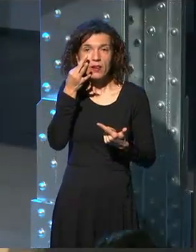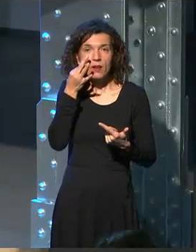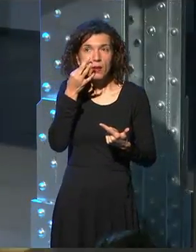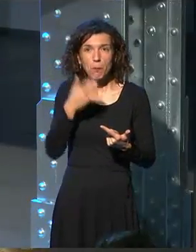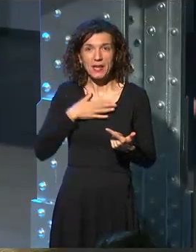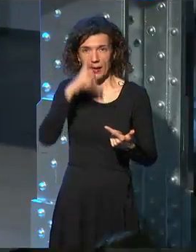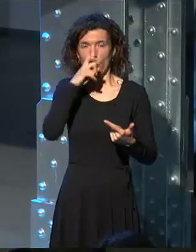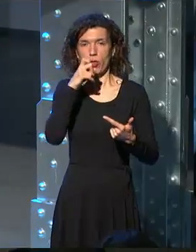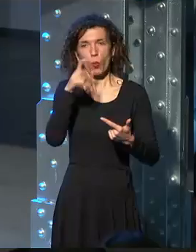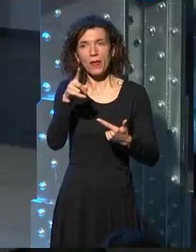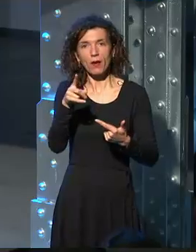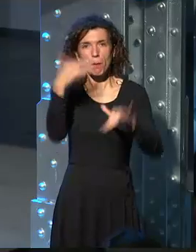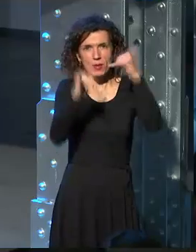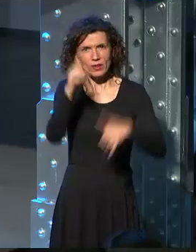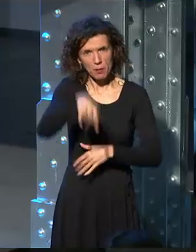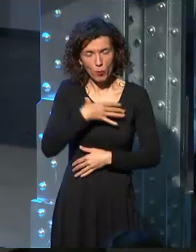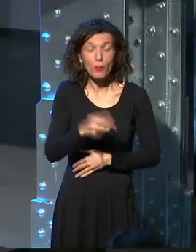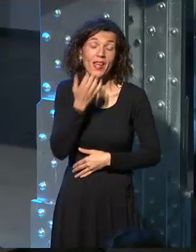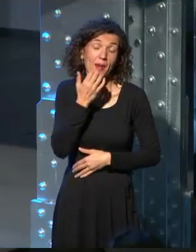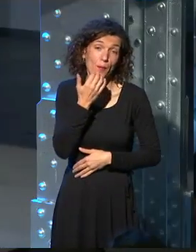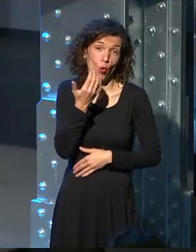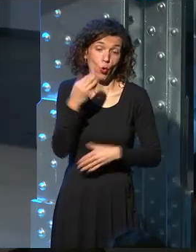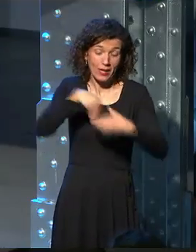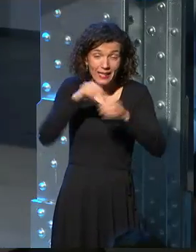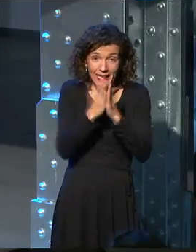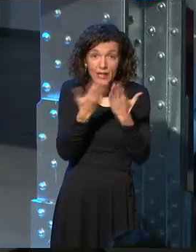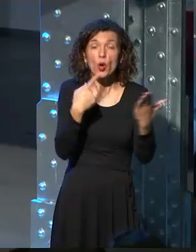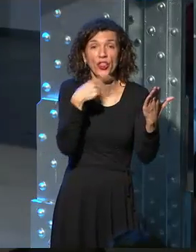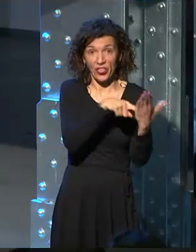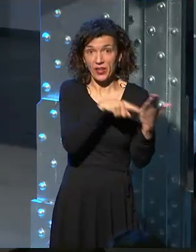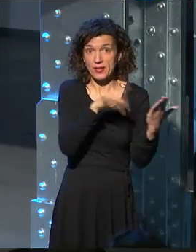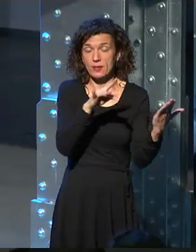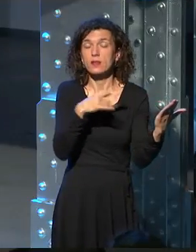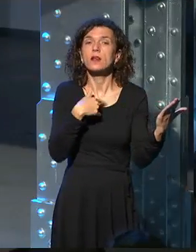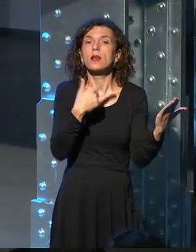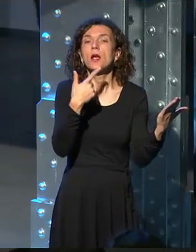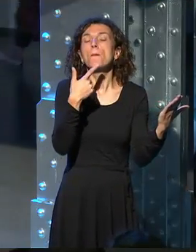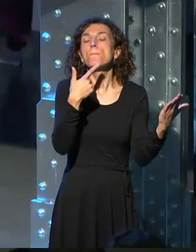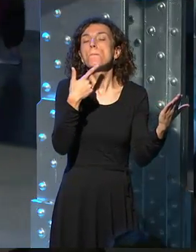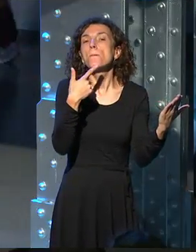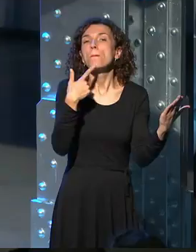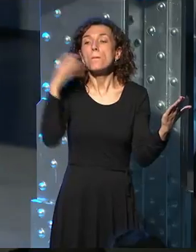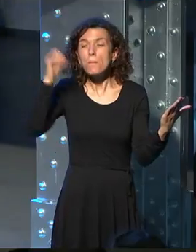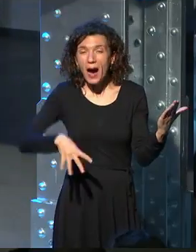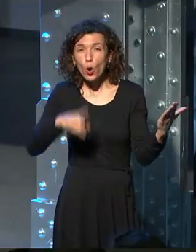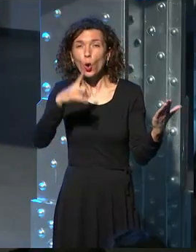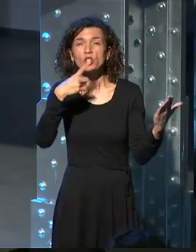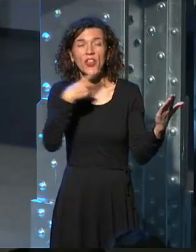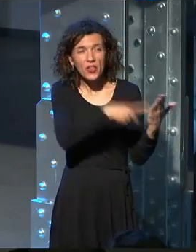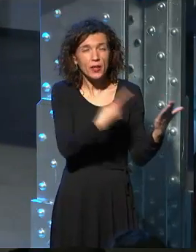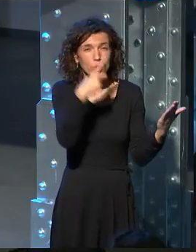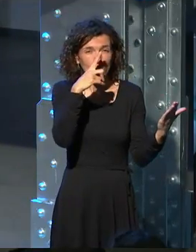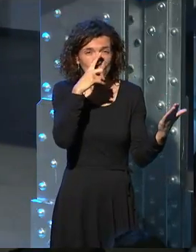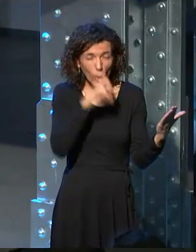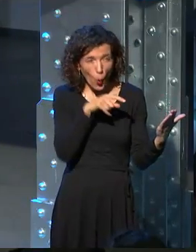Estos ejemplos que, por ejemplo, comentáis en vuestro libro de que el mago te dice, ¿recuerdas que